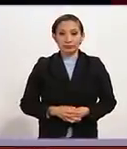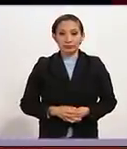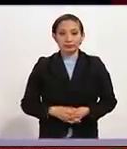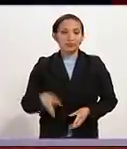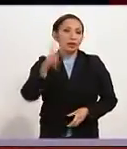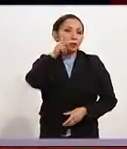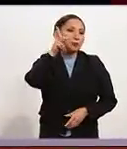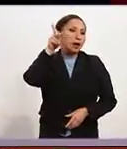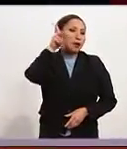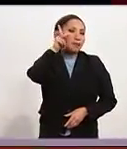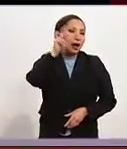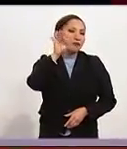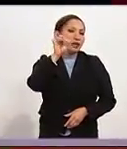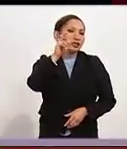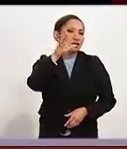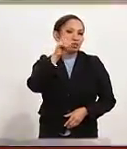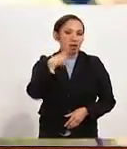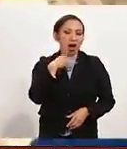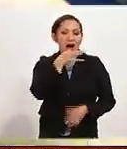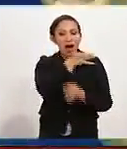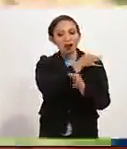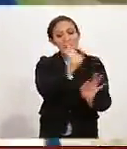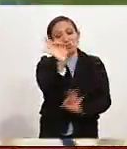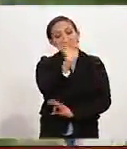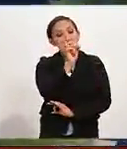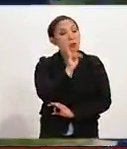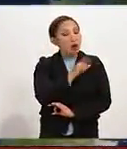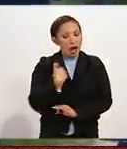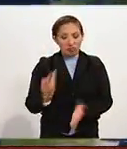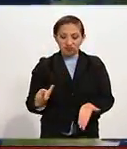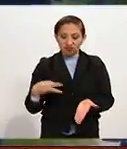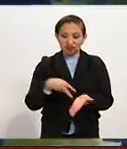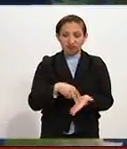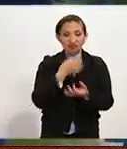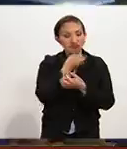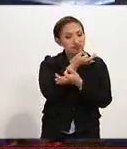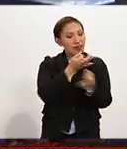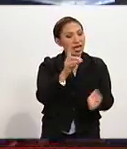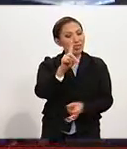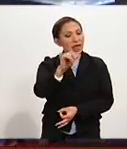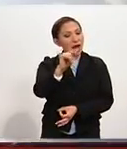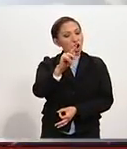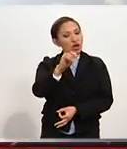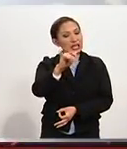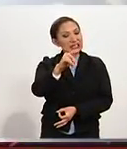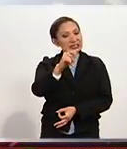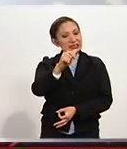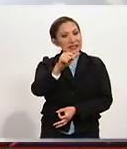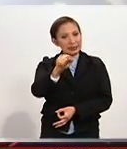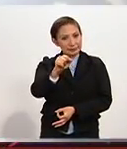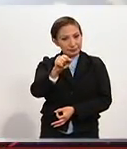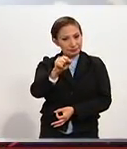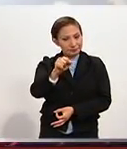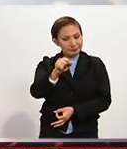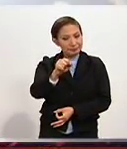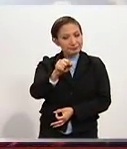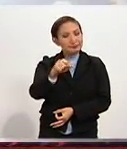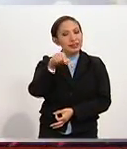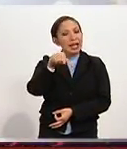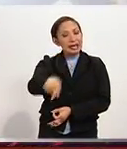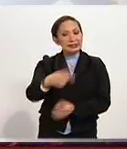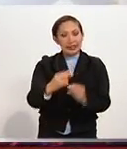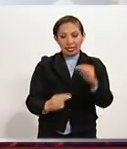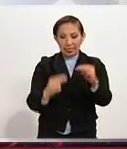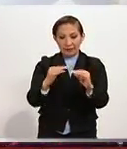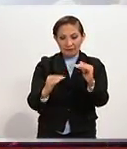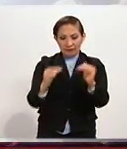El Papa Francisco anunció la posibilidad de que las mujeres oficien como diaconisas, así es el término. Esta jerarquía